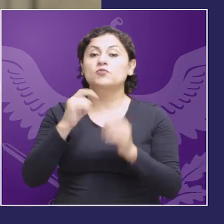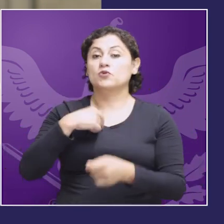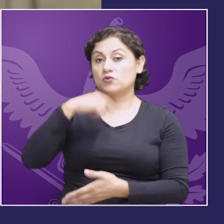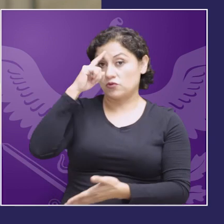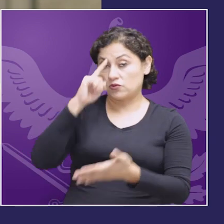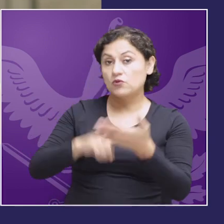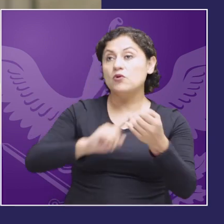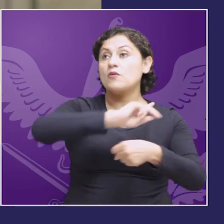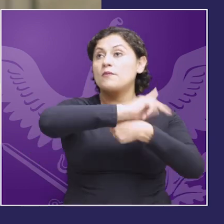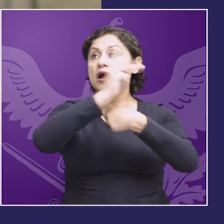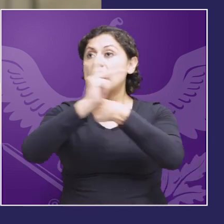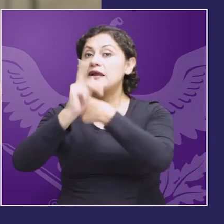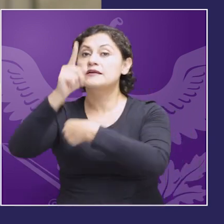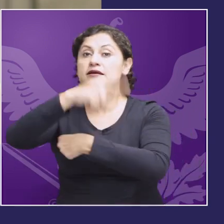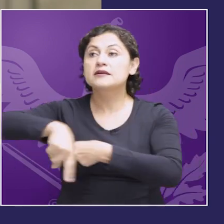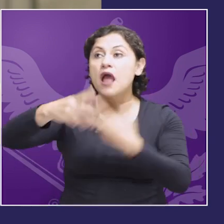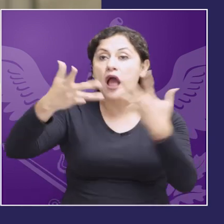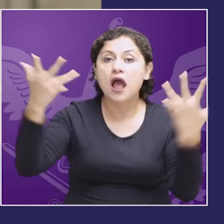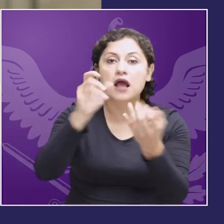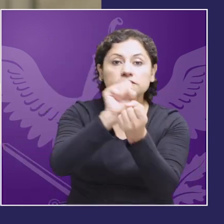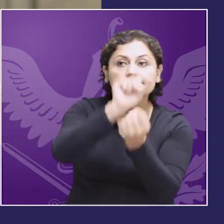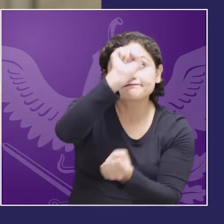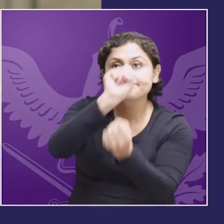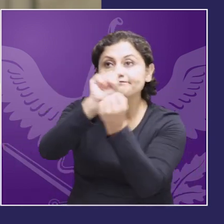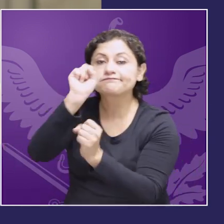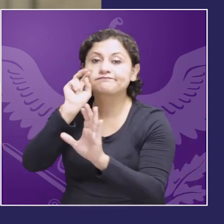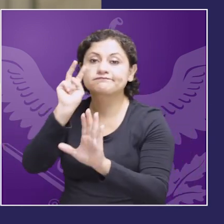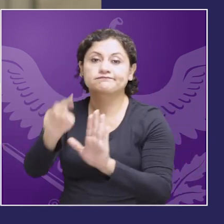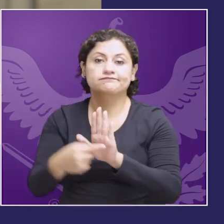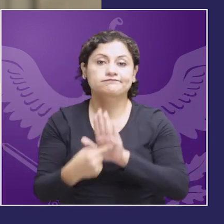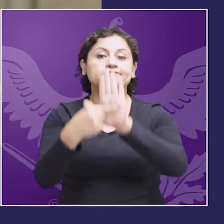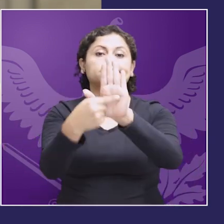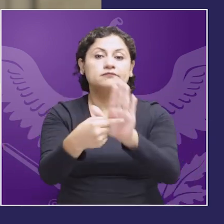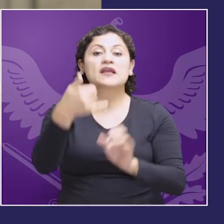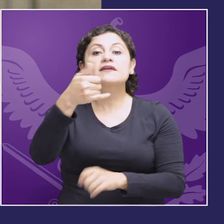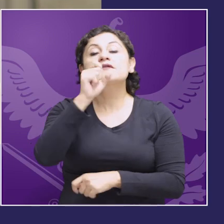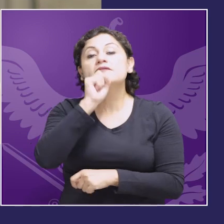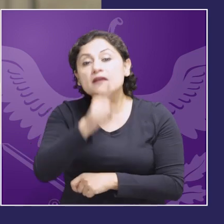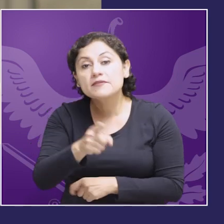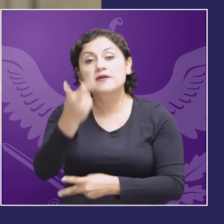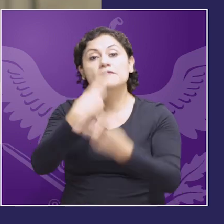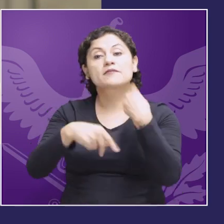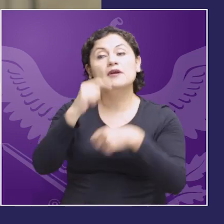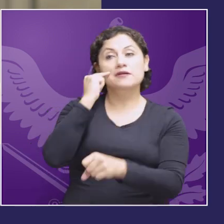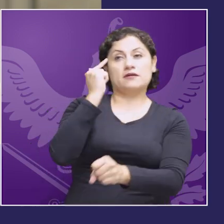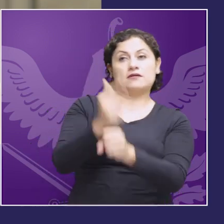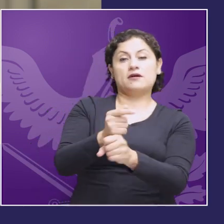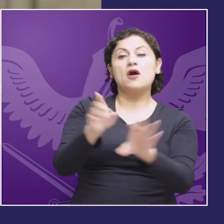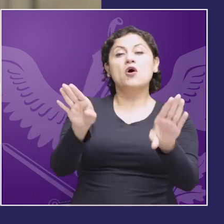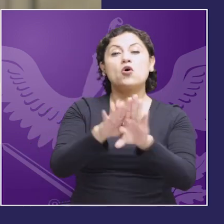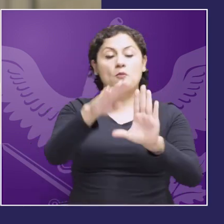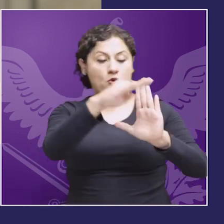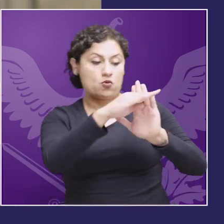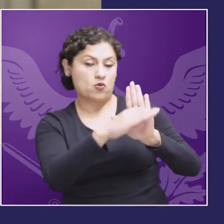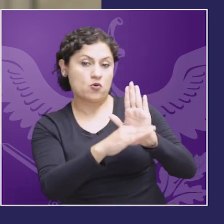para la reflexión de este panel, creo que hace visible lo que los sistemas de administración de justicia están haciendo en este momento y también hace